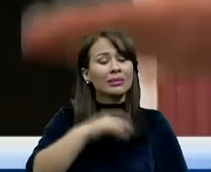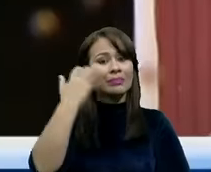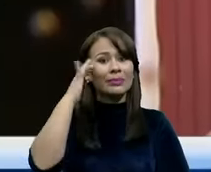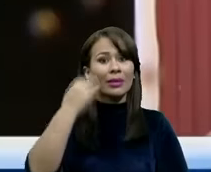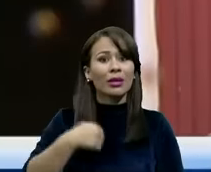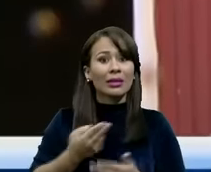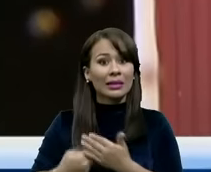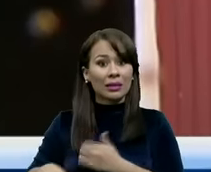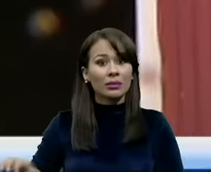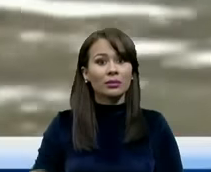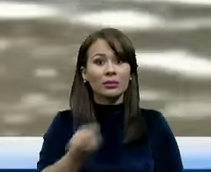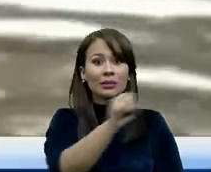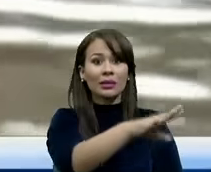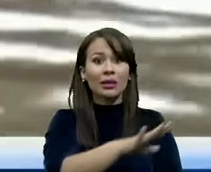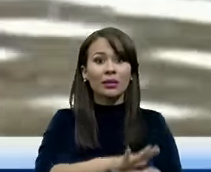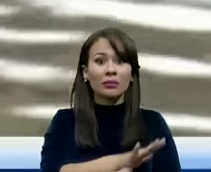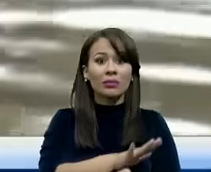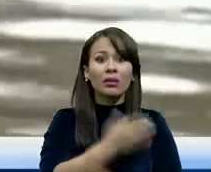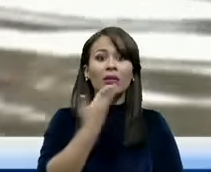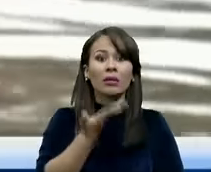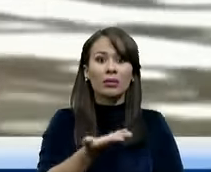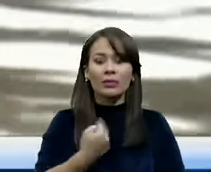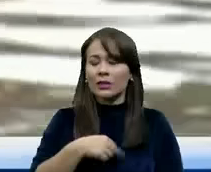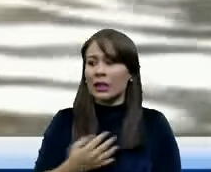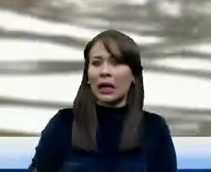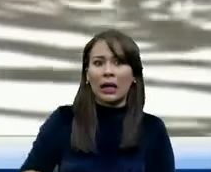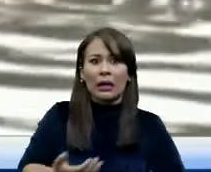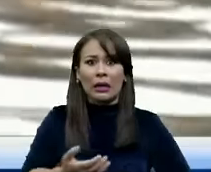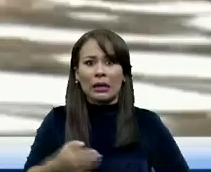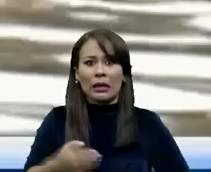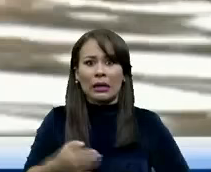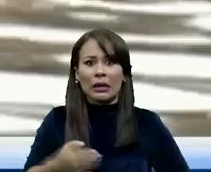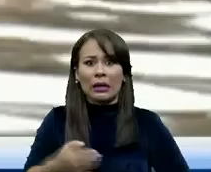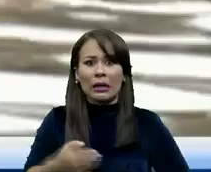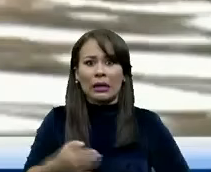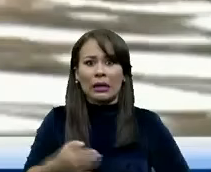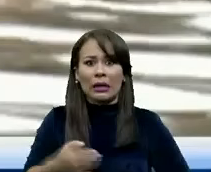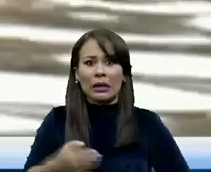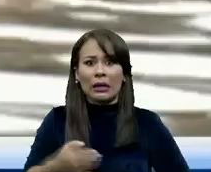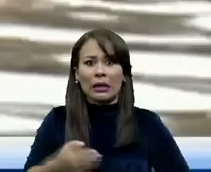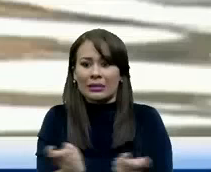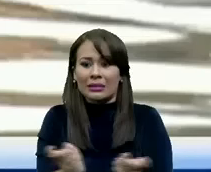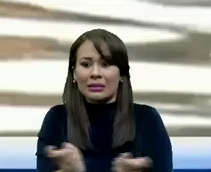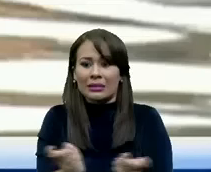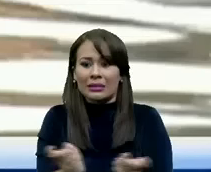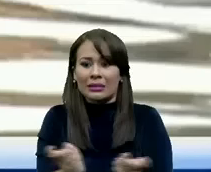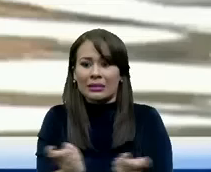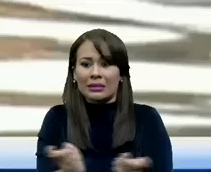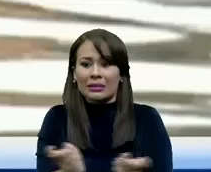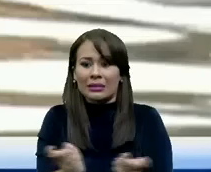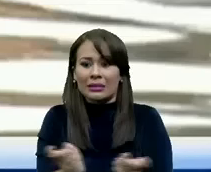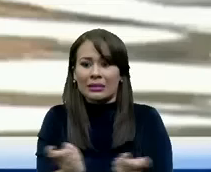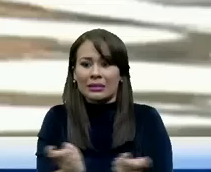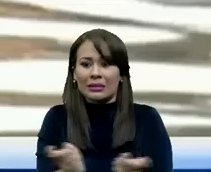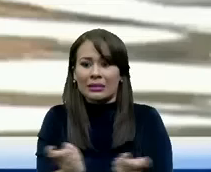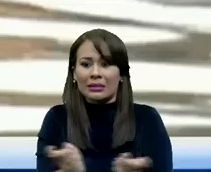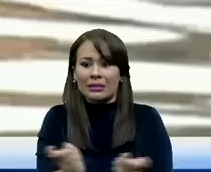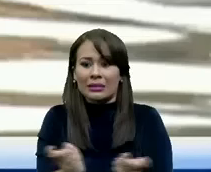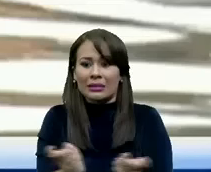los niños que salimos a la escuela tenemos que ir haciendo maroma poniéndonos por los costaditos, pero sin embargo yo ya soy una señora adulta, me puedo